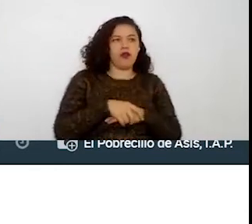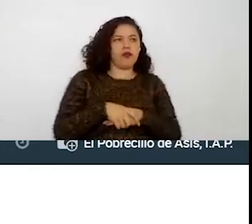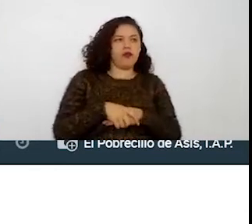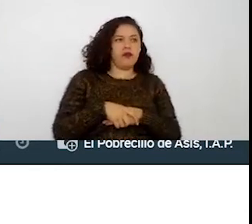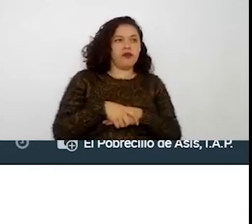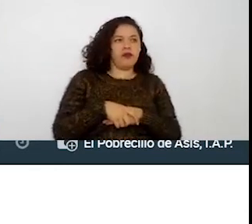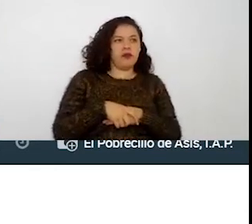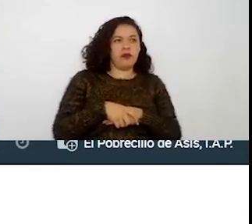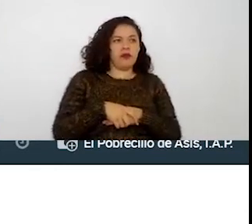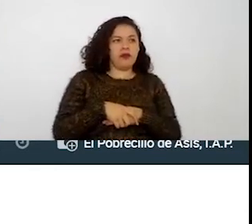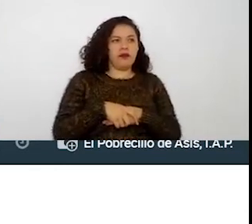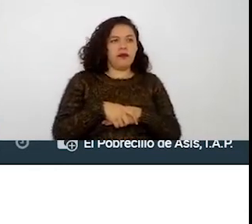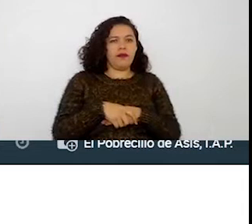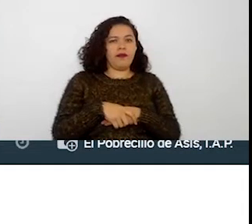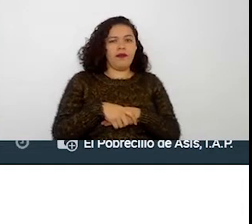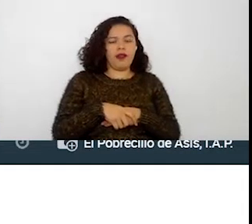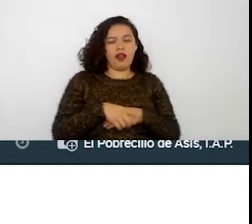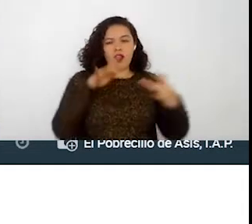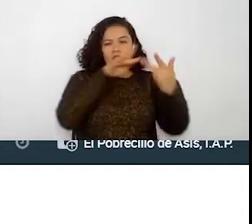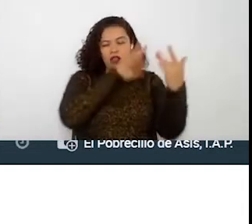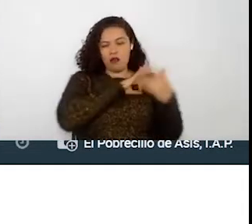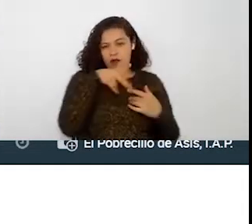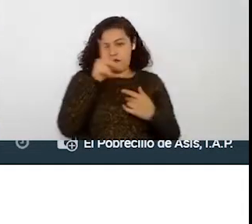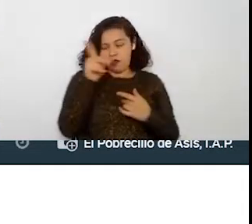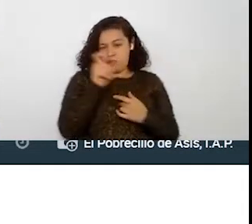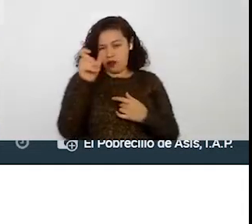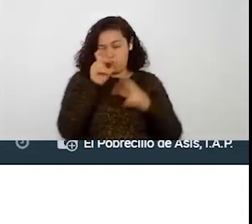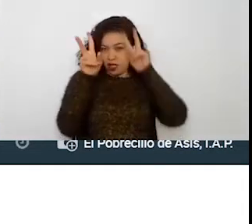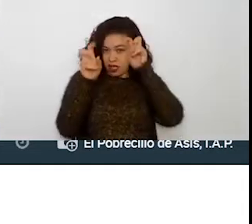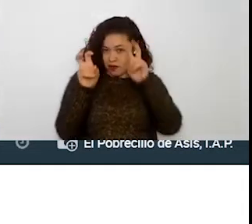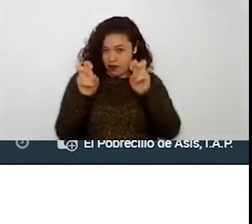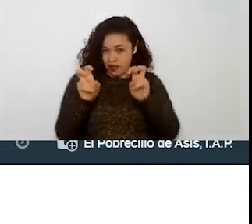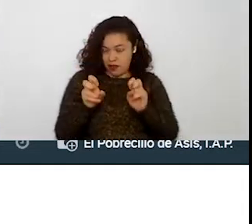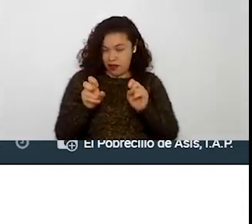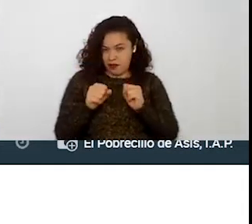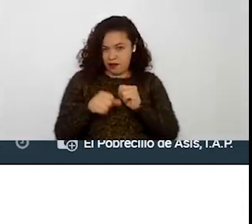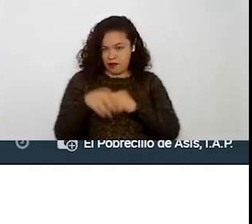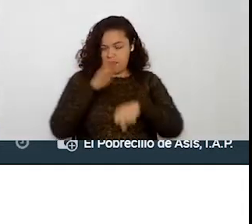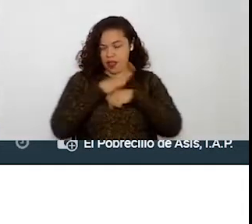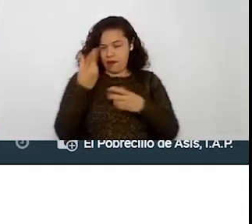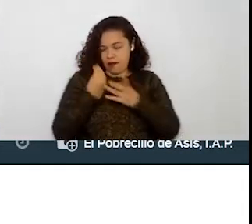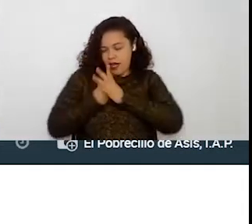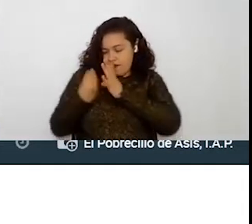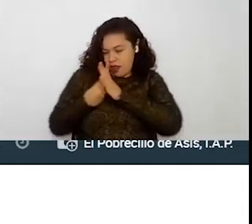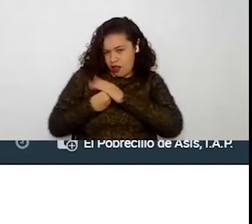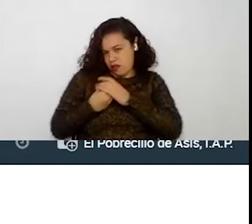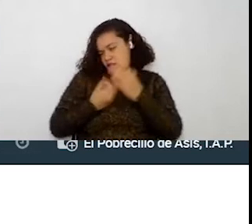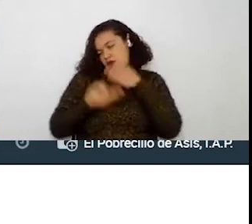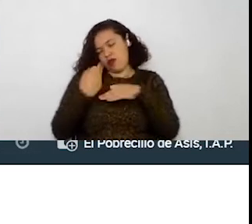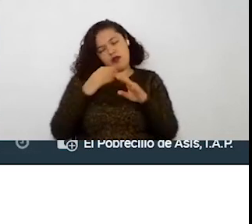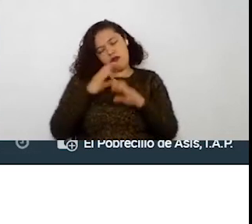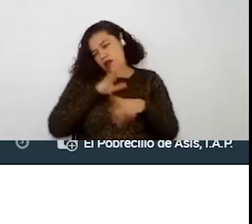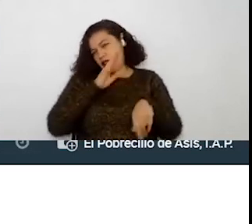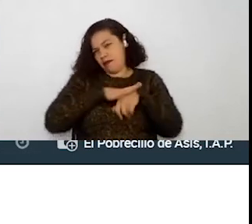como de tener contacto con ellos pero cuando se trata de temas como como más personales como todo puede ser como